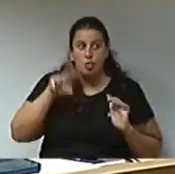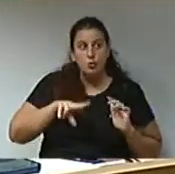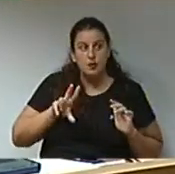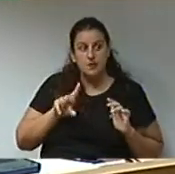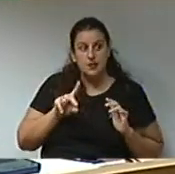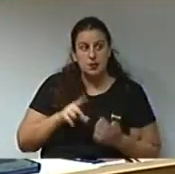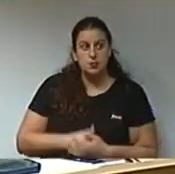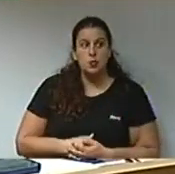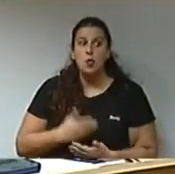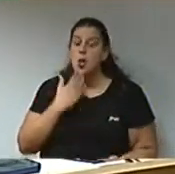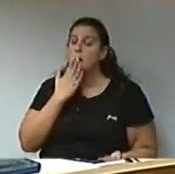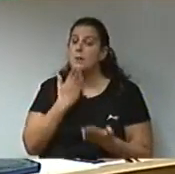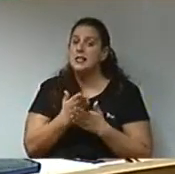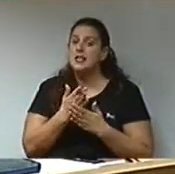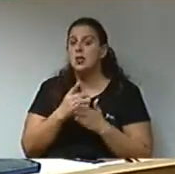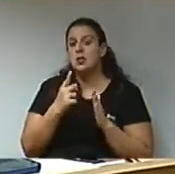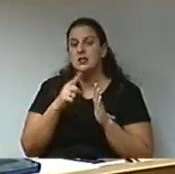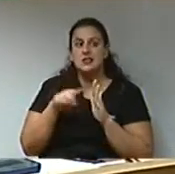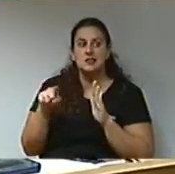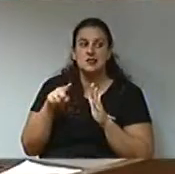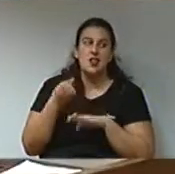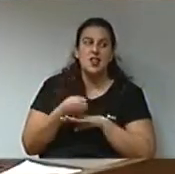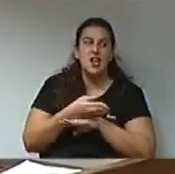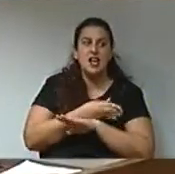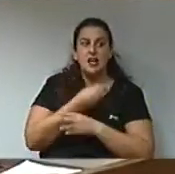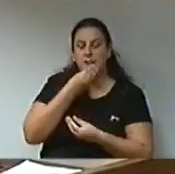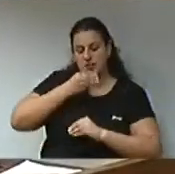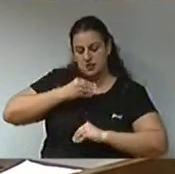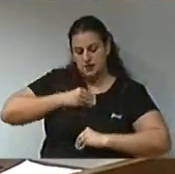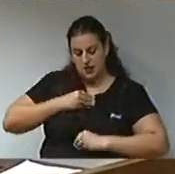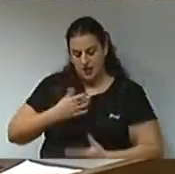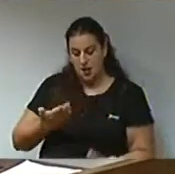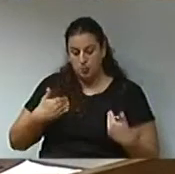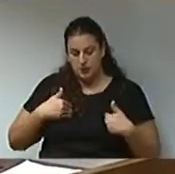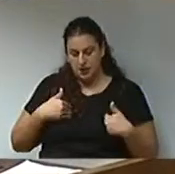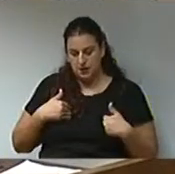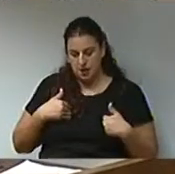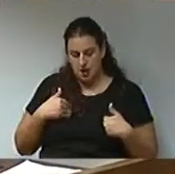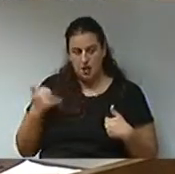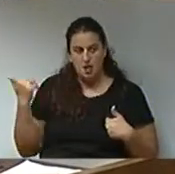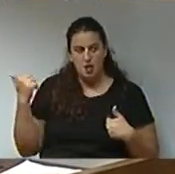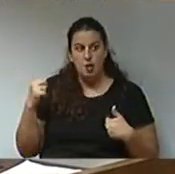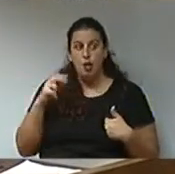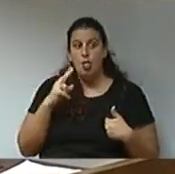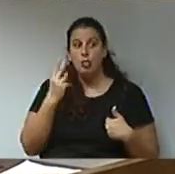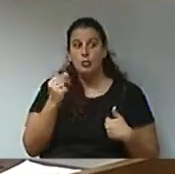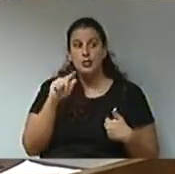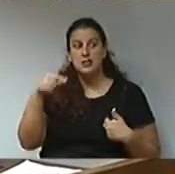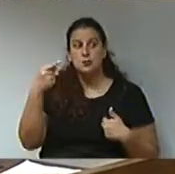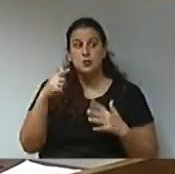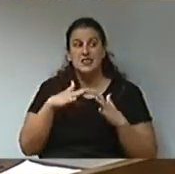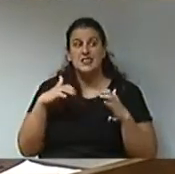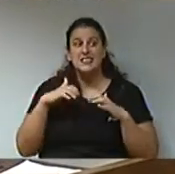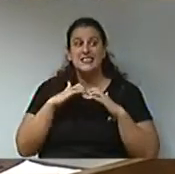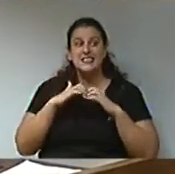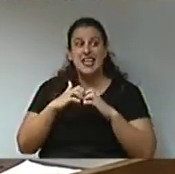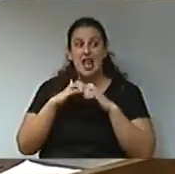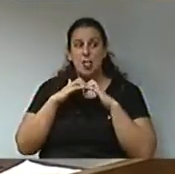2021, petición de transferencias de cercanías, de la competencia de cercanías al Estado. Dos días después, sus senadores votaron en contra de